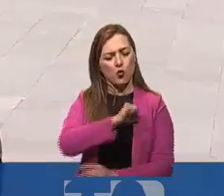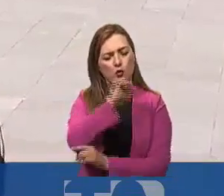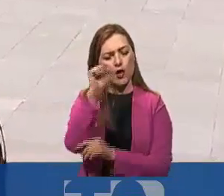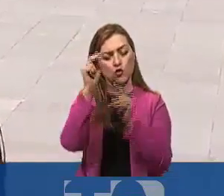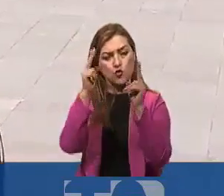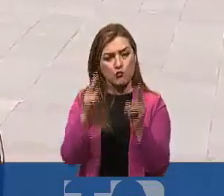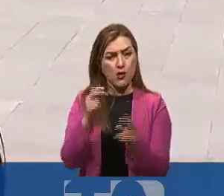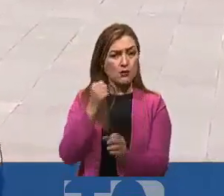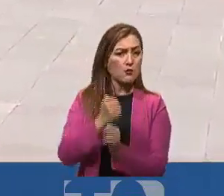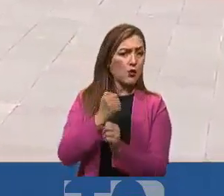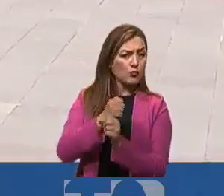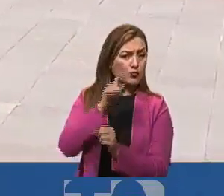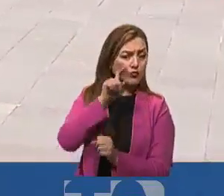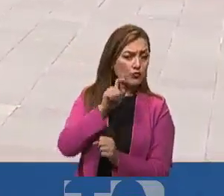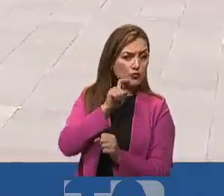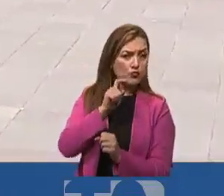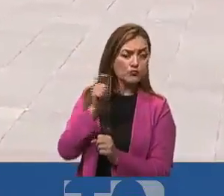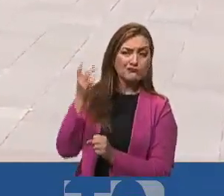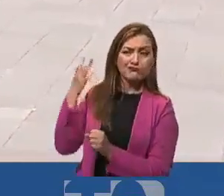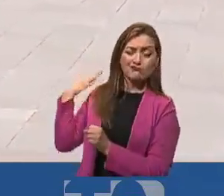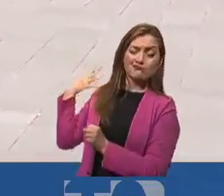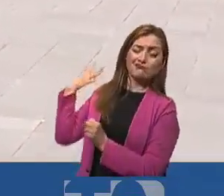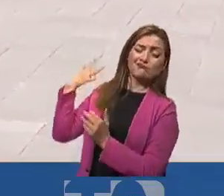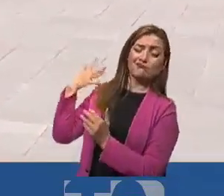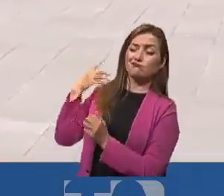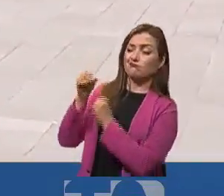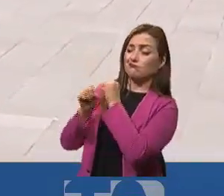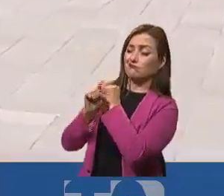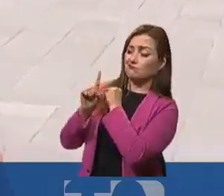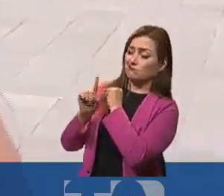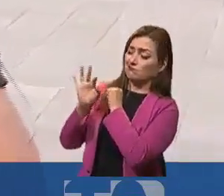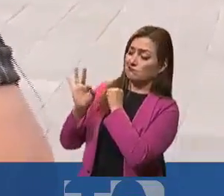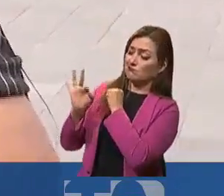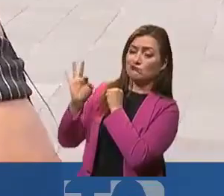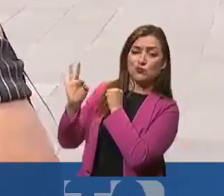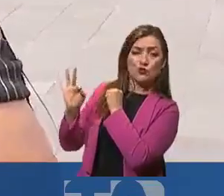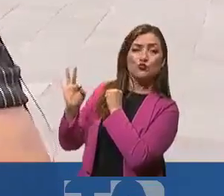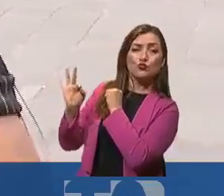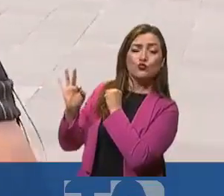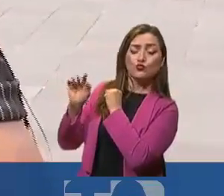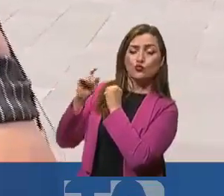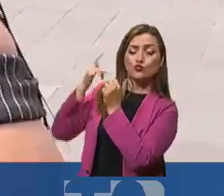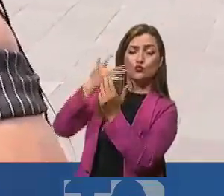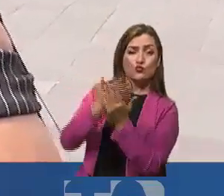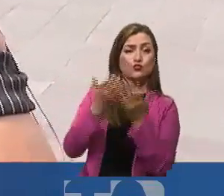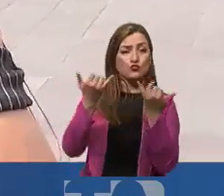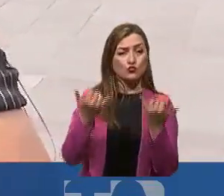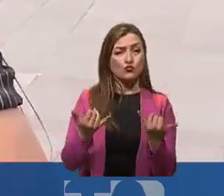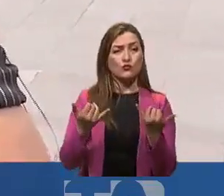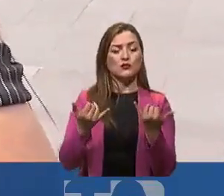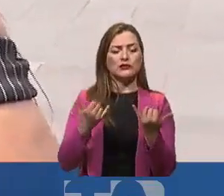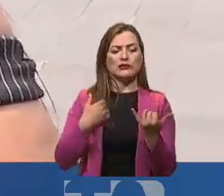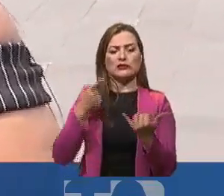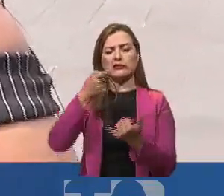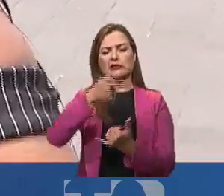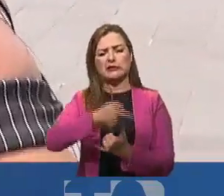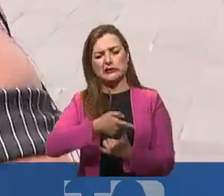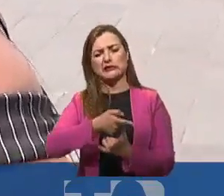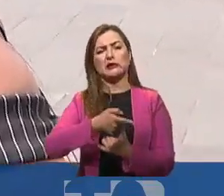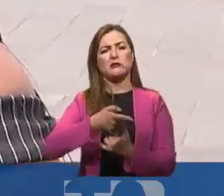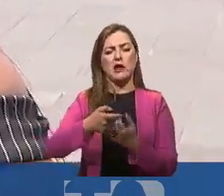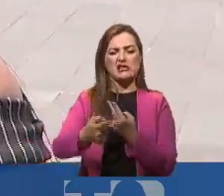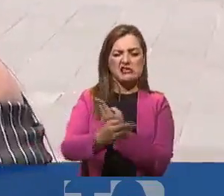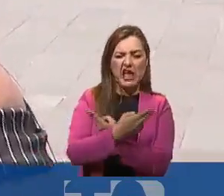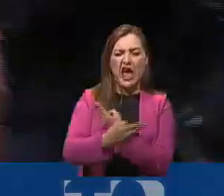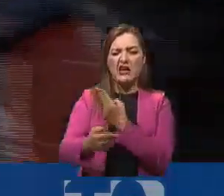trabajadoras sexuales desde el año 1999, el cual hemos sido sometidas a muchas